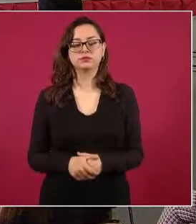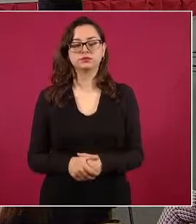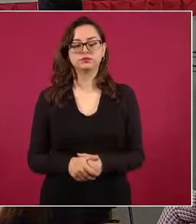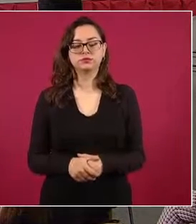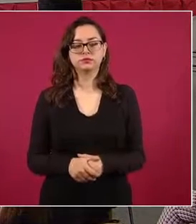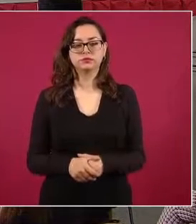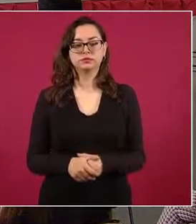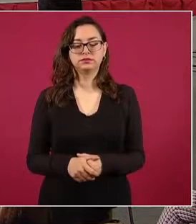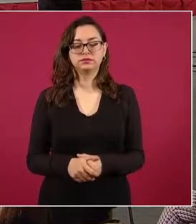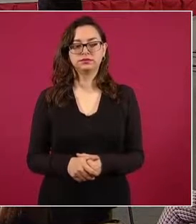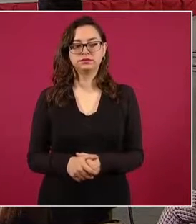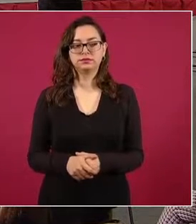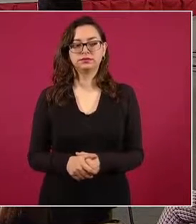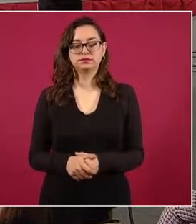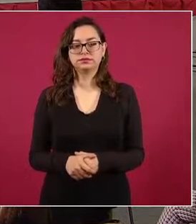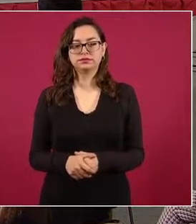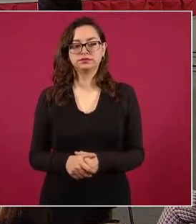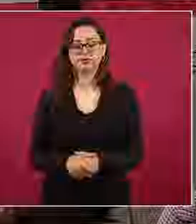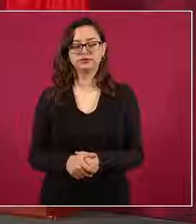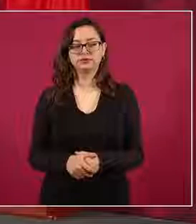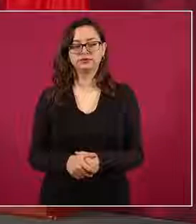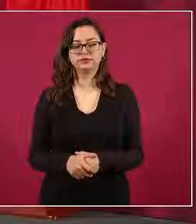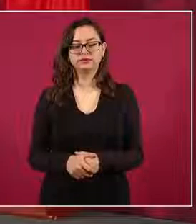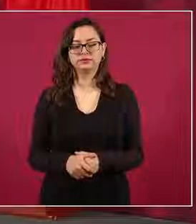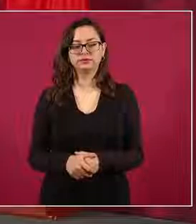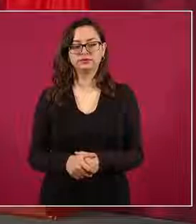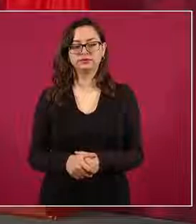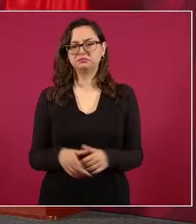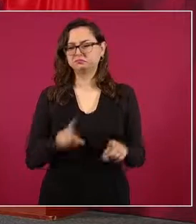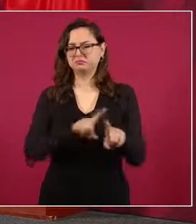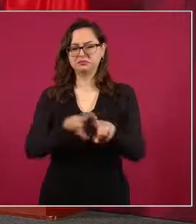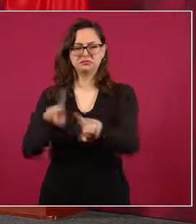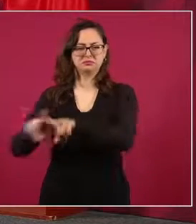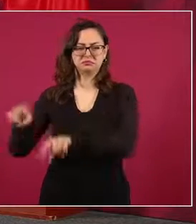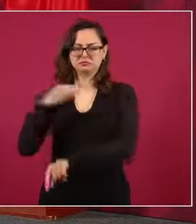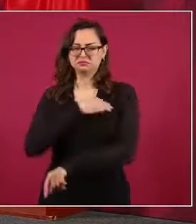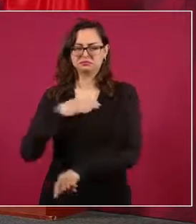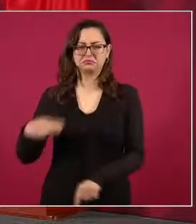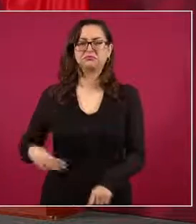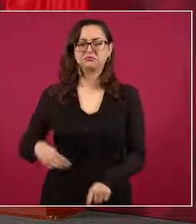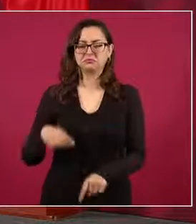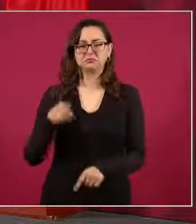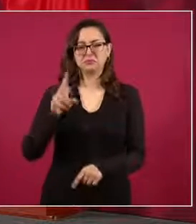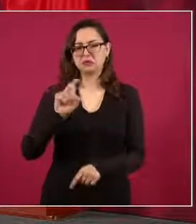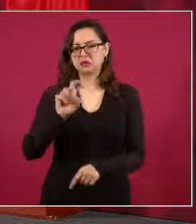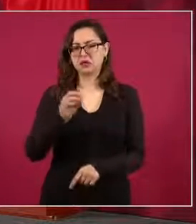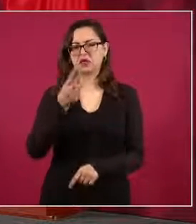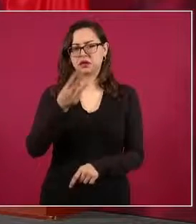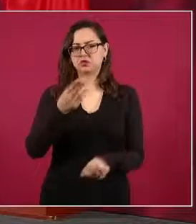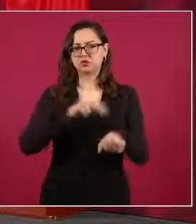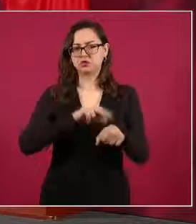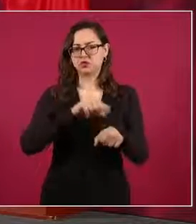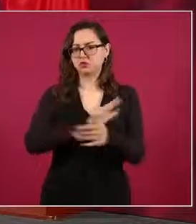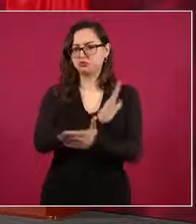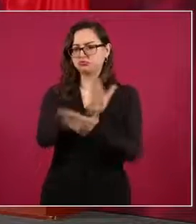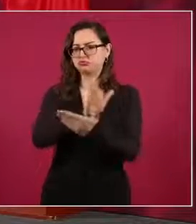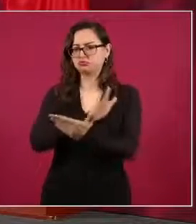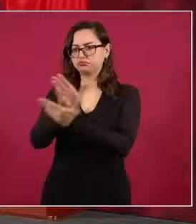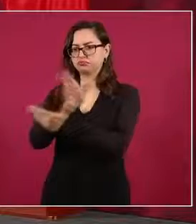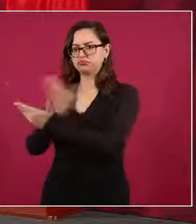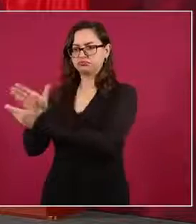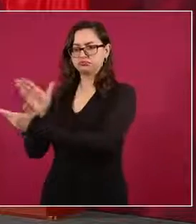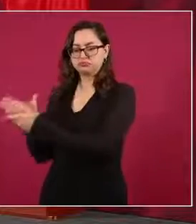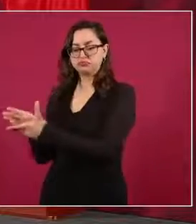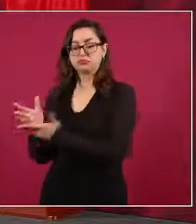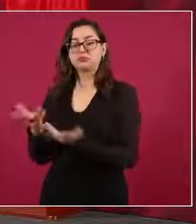Pedro Huamelula, en Miahuatlán y en Villa de Tututepec. En el resto del mes